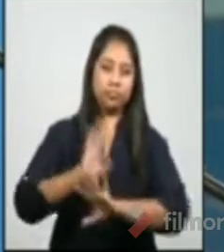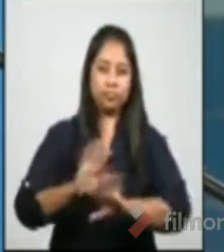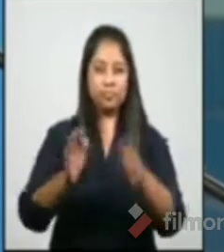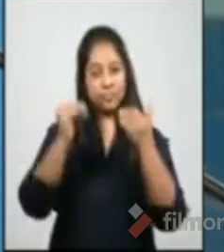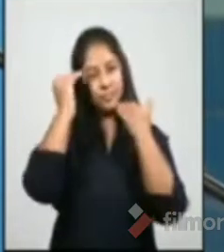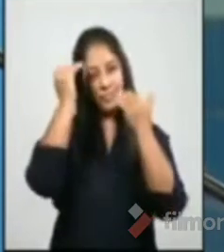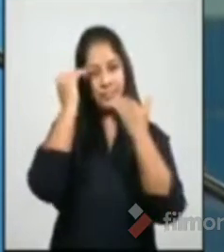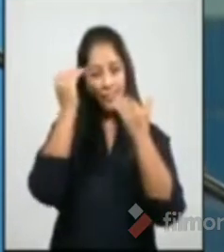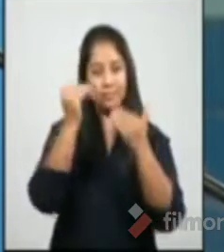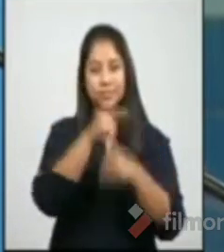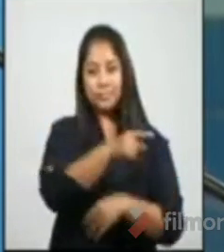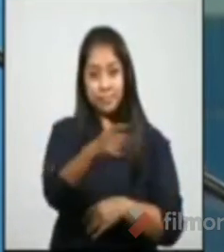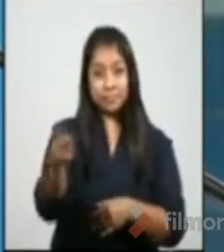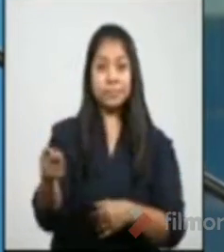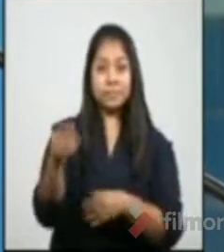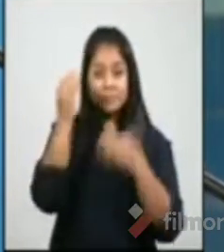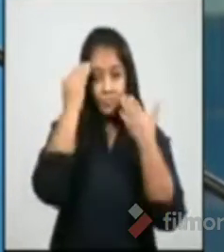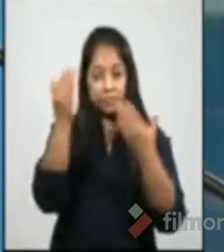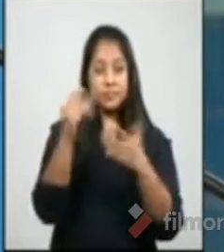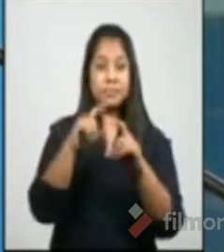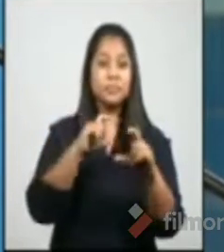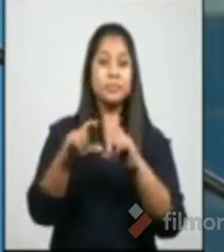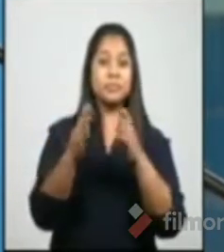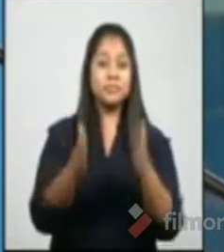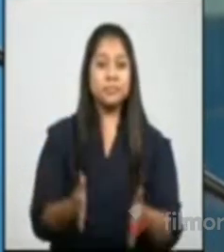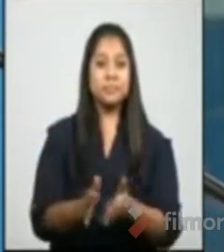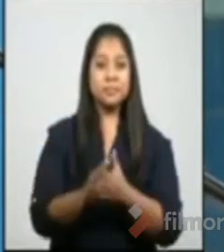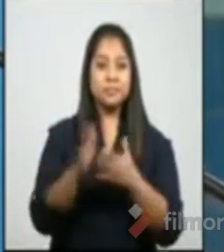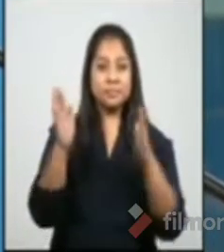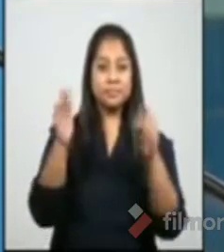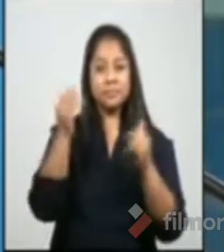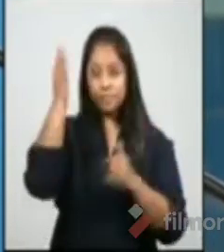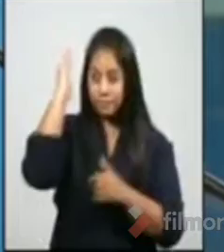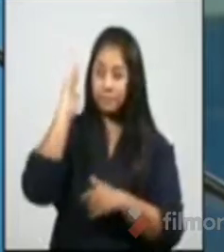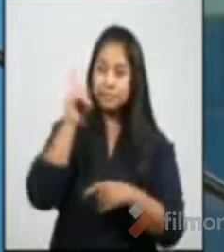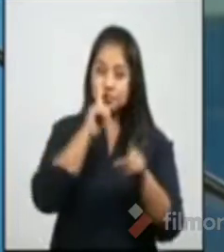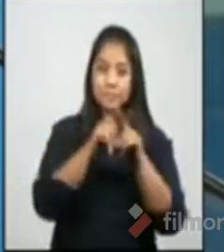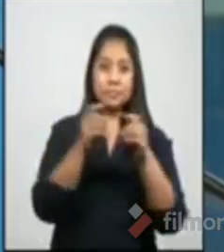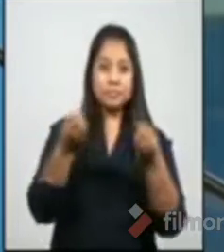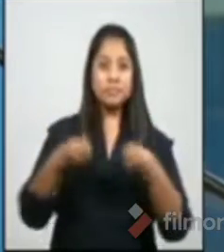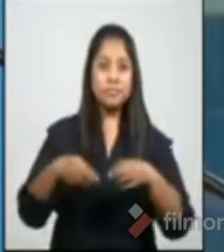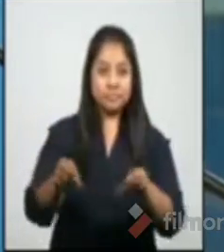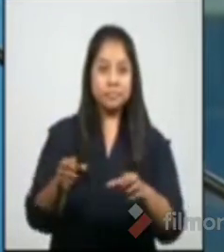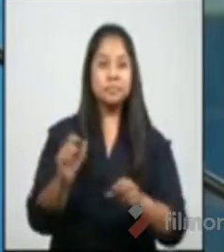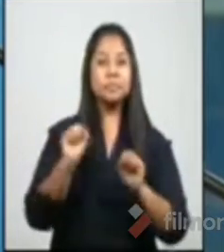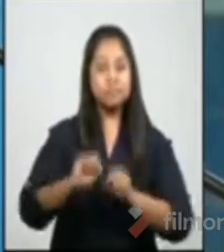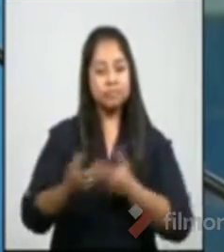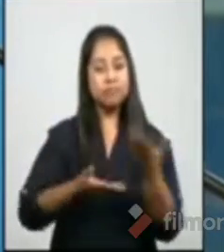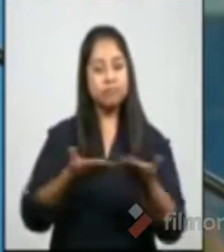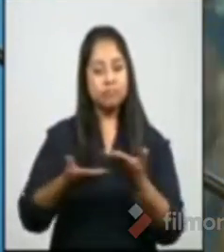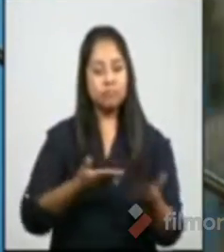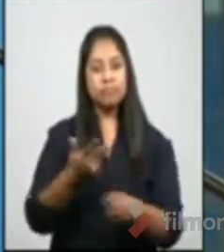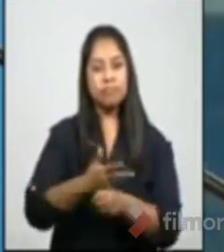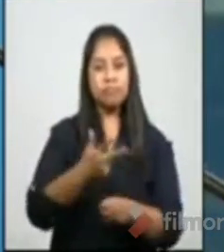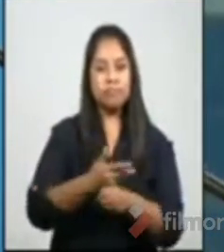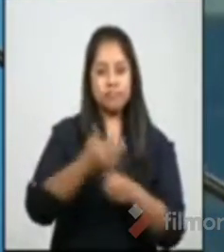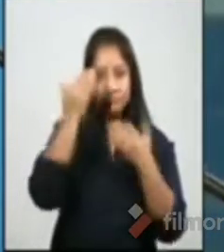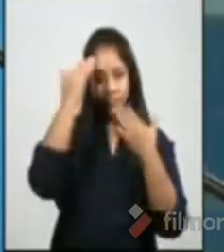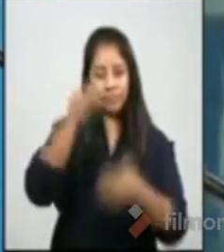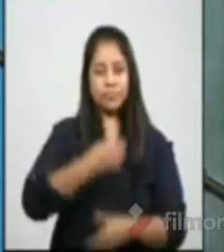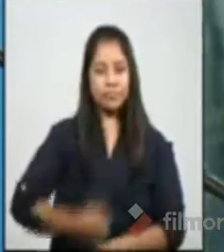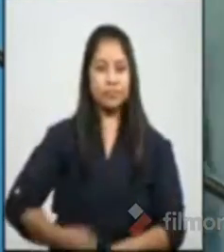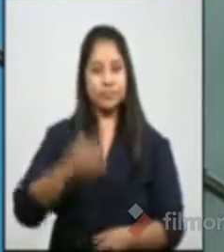gracias a ustedes, muchas gracias a los medios y a Dios por la oportunidad que nos da de poder servirle a nuestra patria. Gracias, señor presidente, gracias a ustedes.